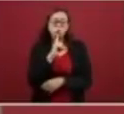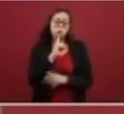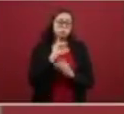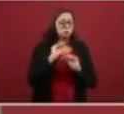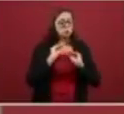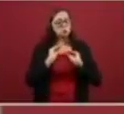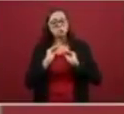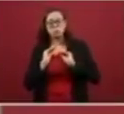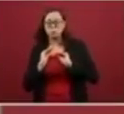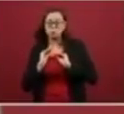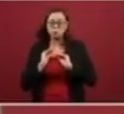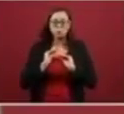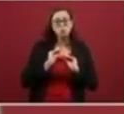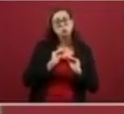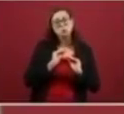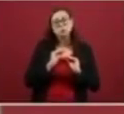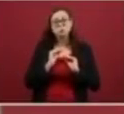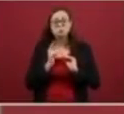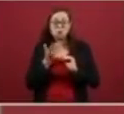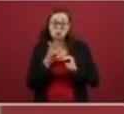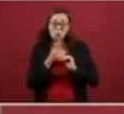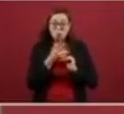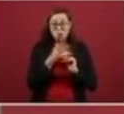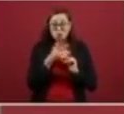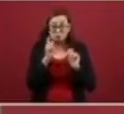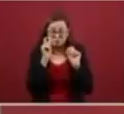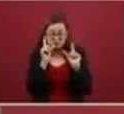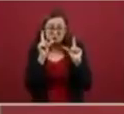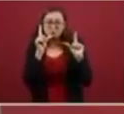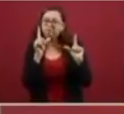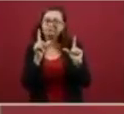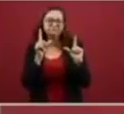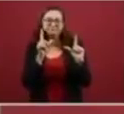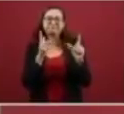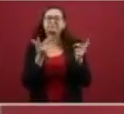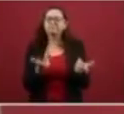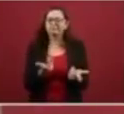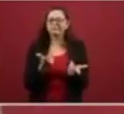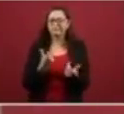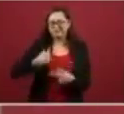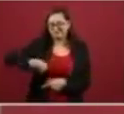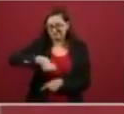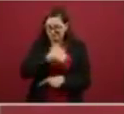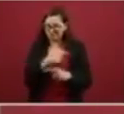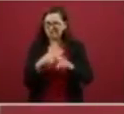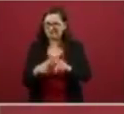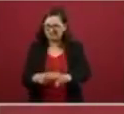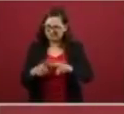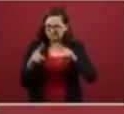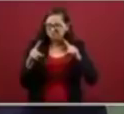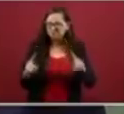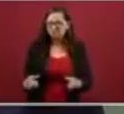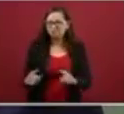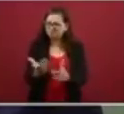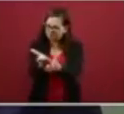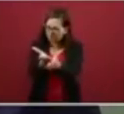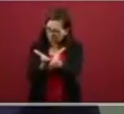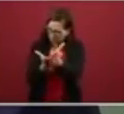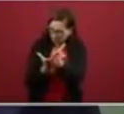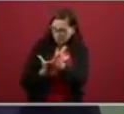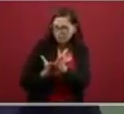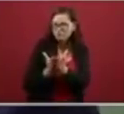más despierto. Seamos, pues, cada vez más fieles a